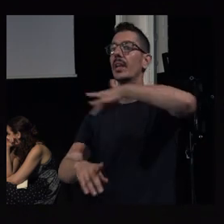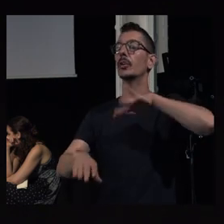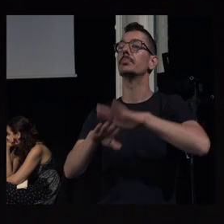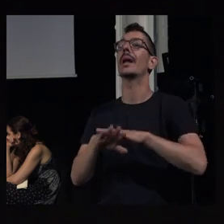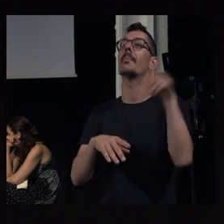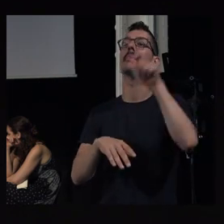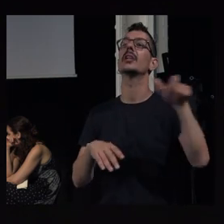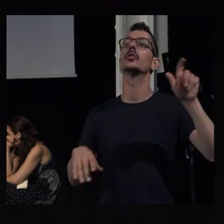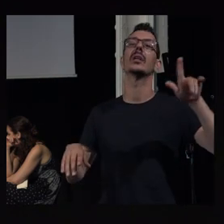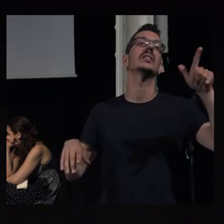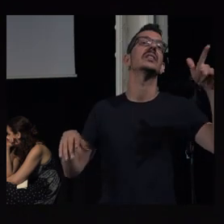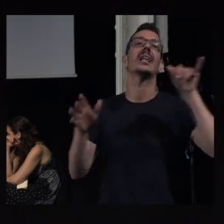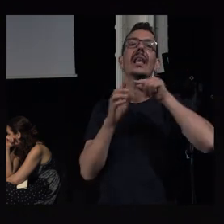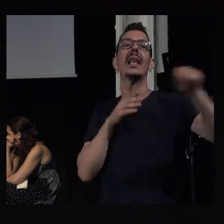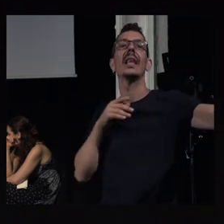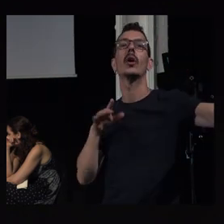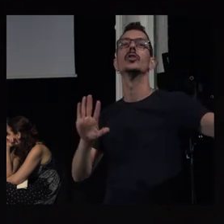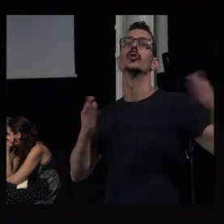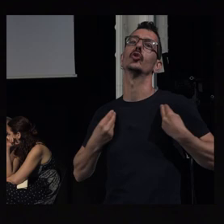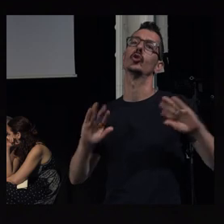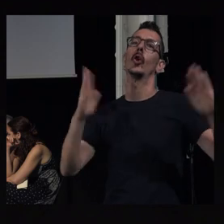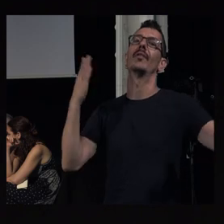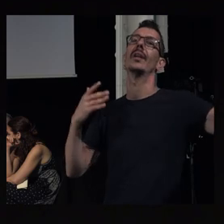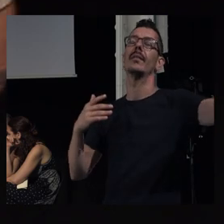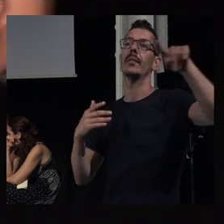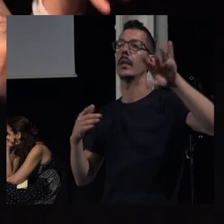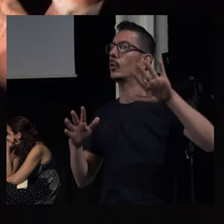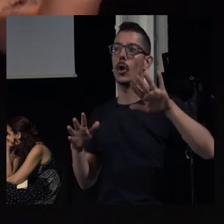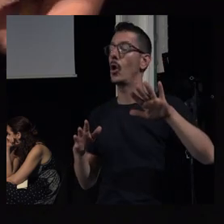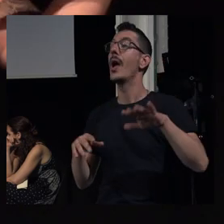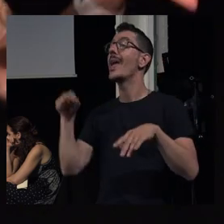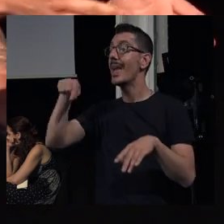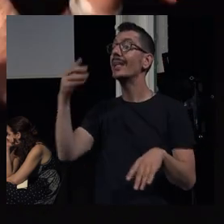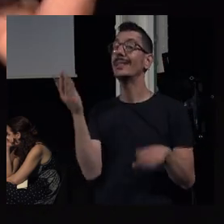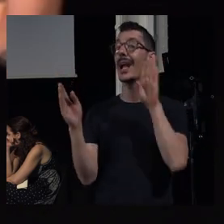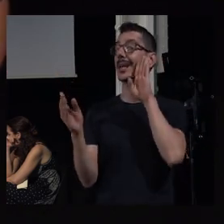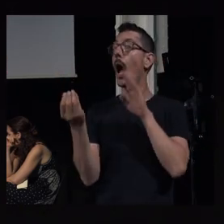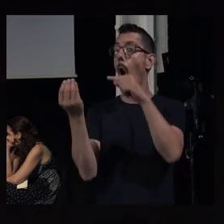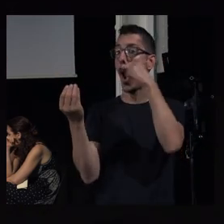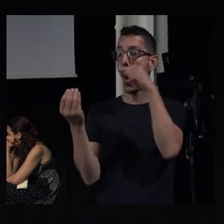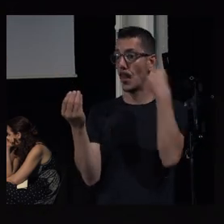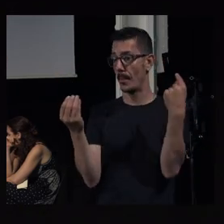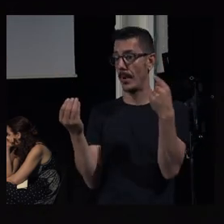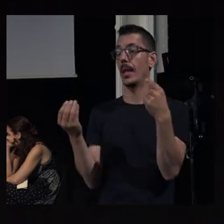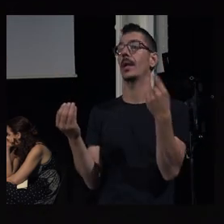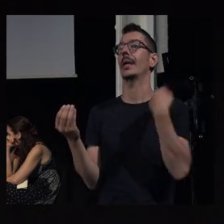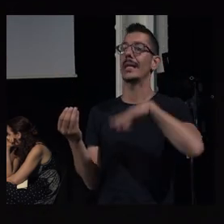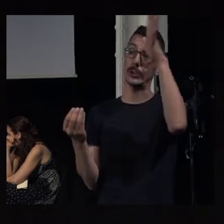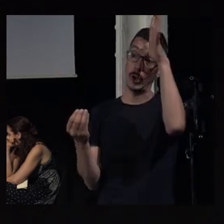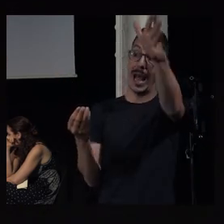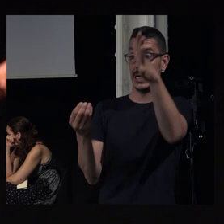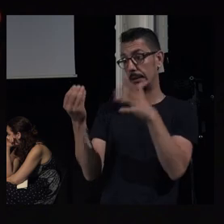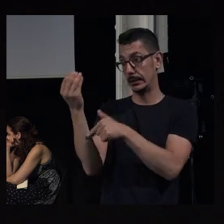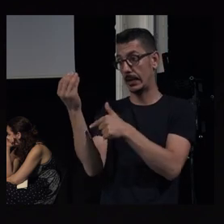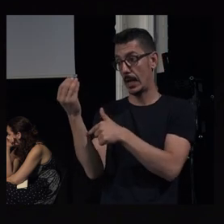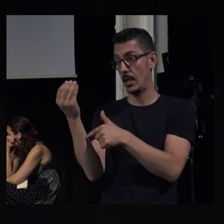la gentista pueda sobrevivir. No, hay que descentralizar a ese varón, señor, que ya estamos hasta el gorro y que además que no